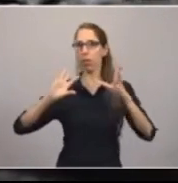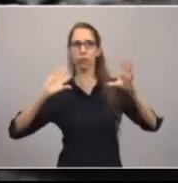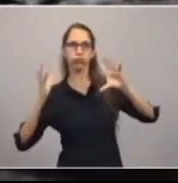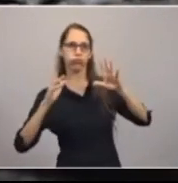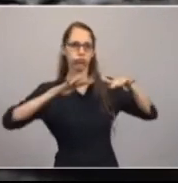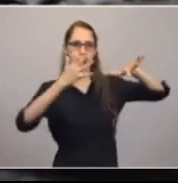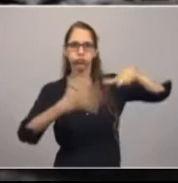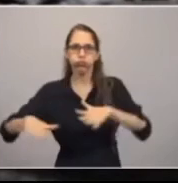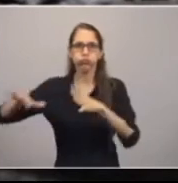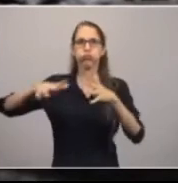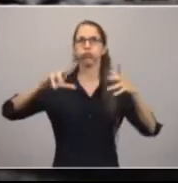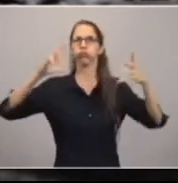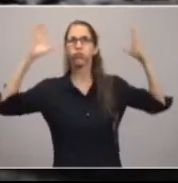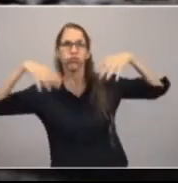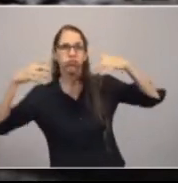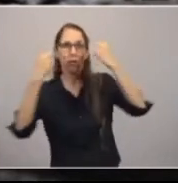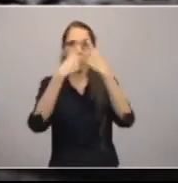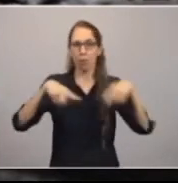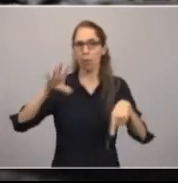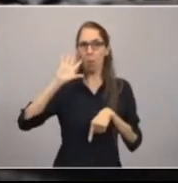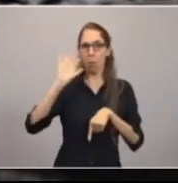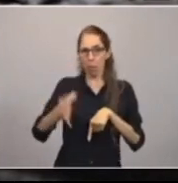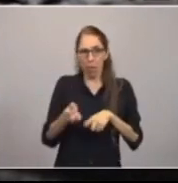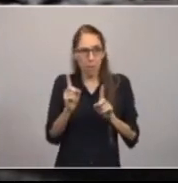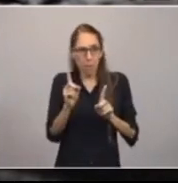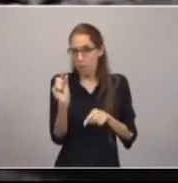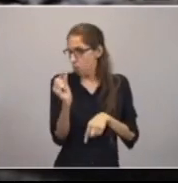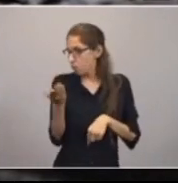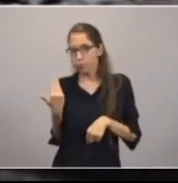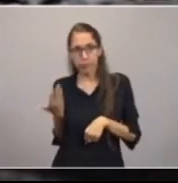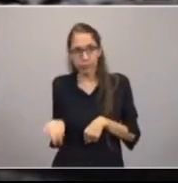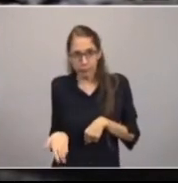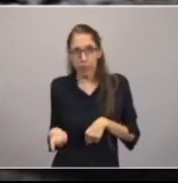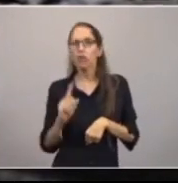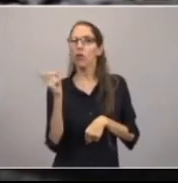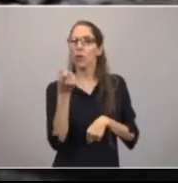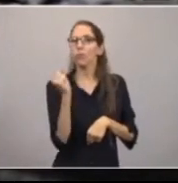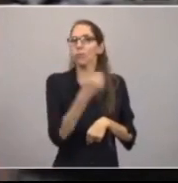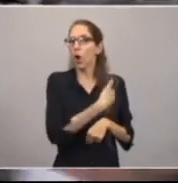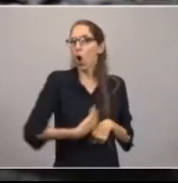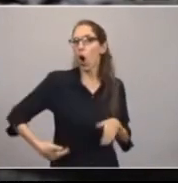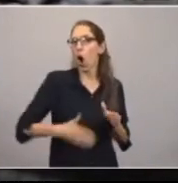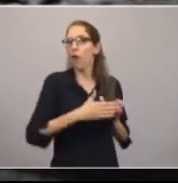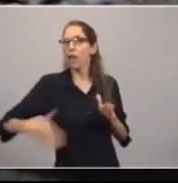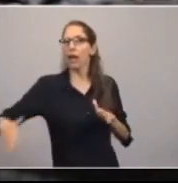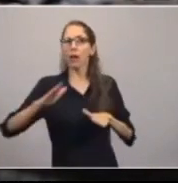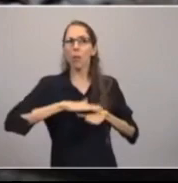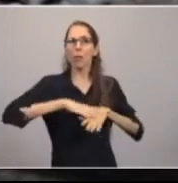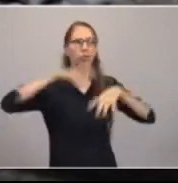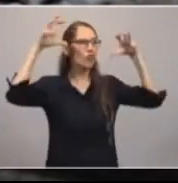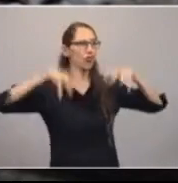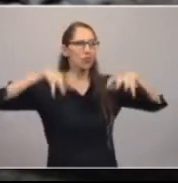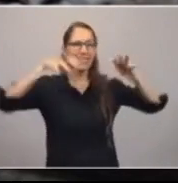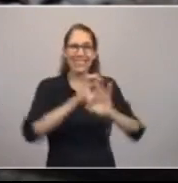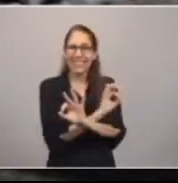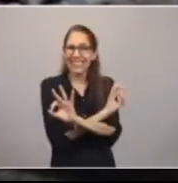Aires. Hemos gobernado con sequía. Ayer tuvimos en Carué, creo, una caída de lluvia, estaba todo